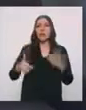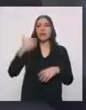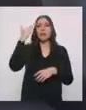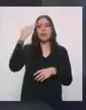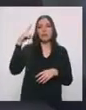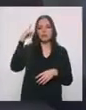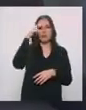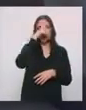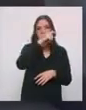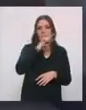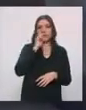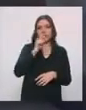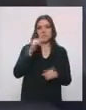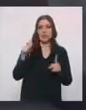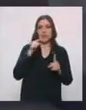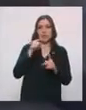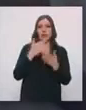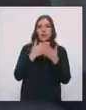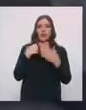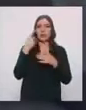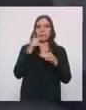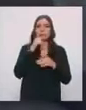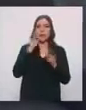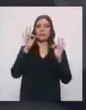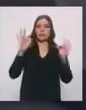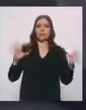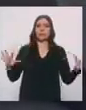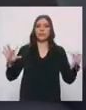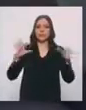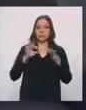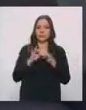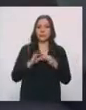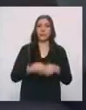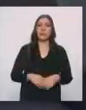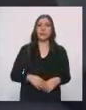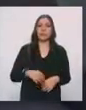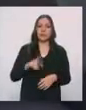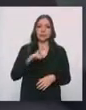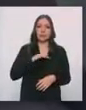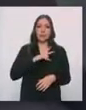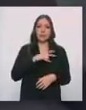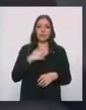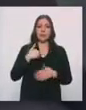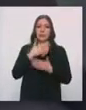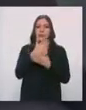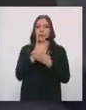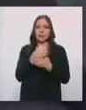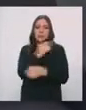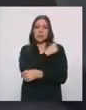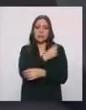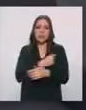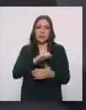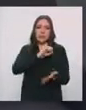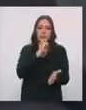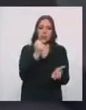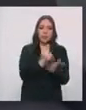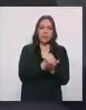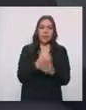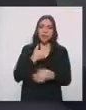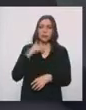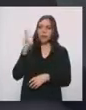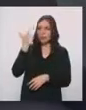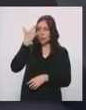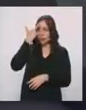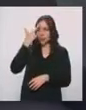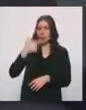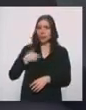frase que es alusiva al término de la resiliencia. Dice: mis cicatrices me recuerdan que sobreviví a heridas profundas. Eso en sí mismo